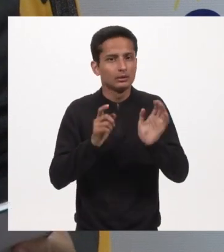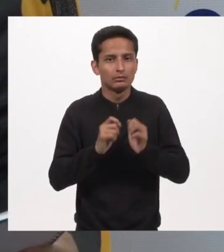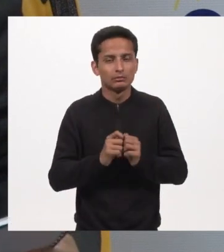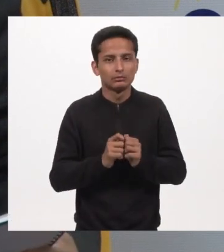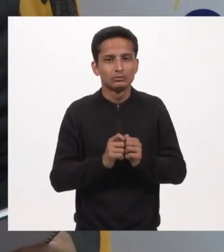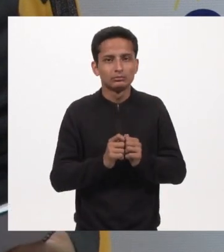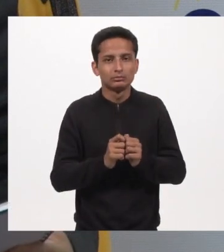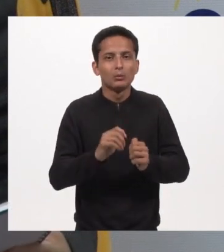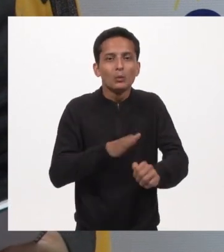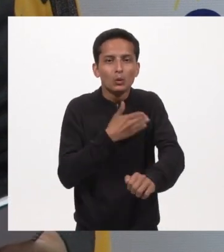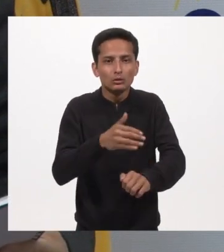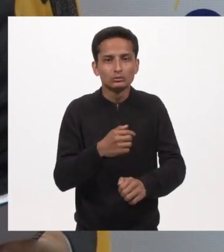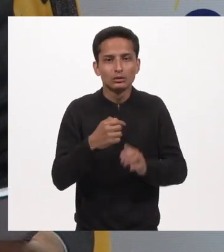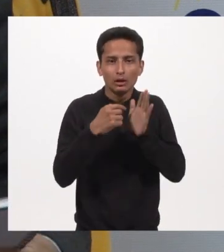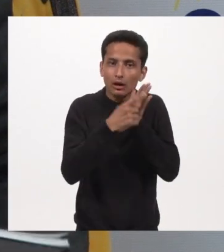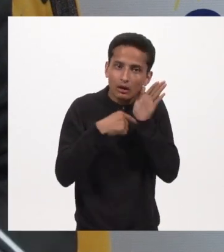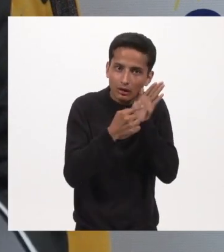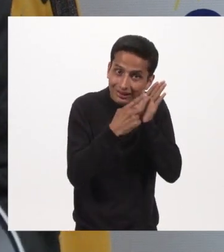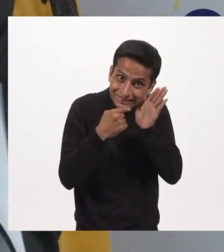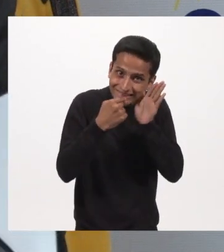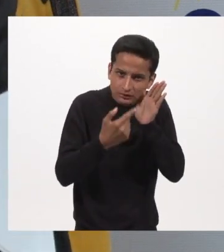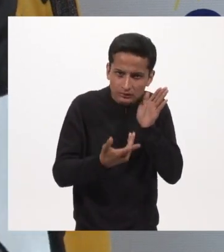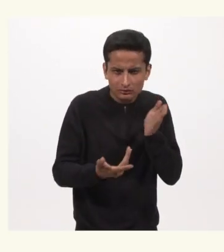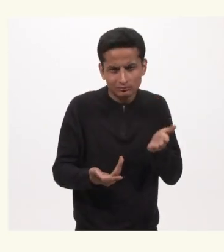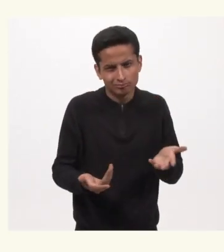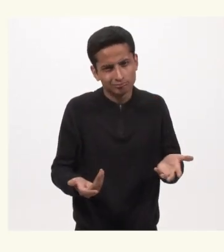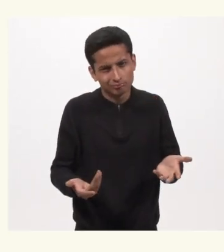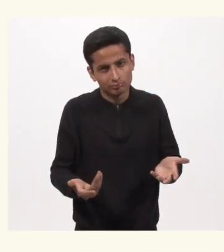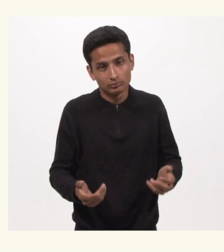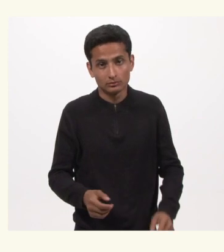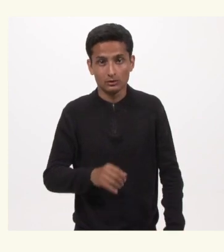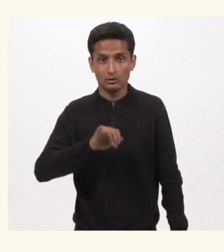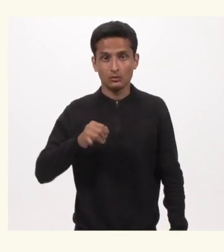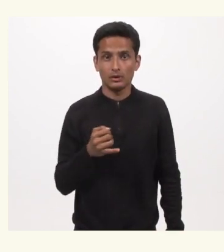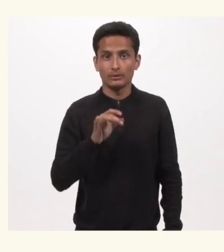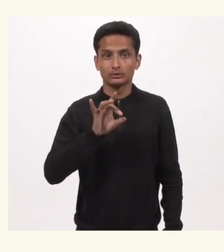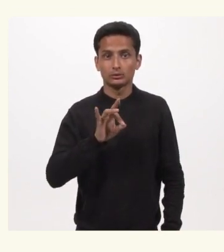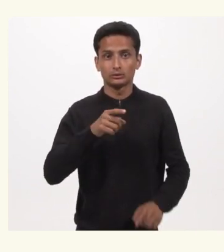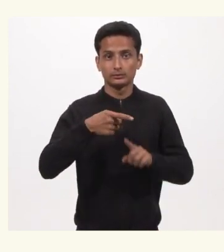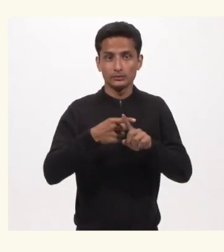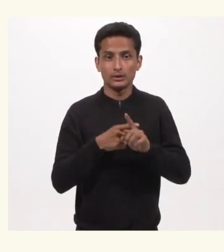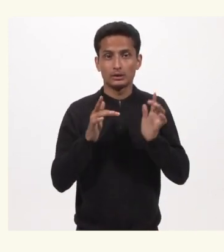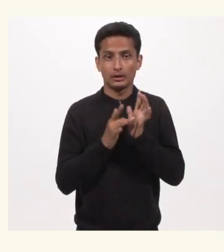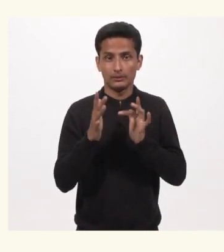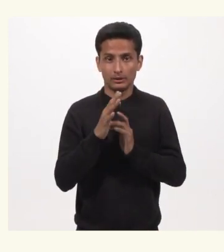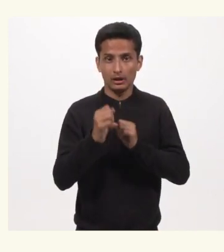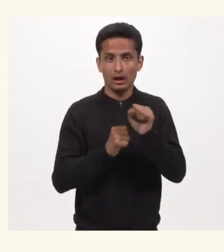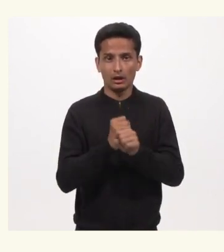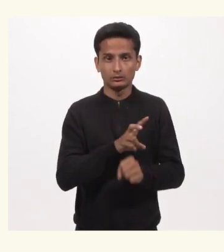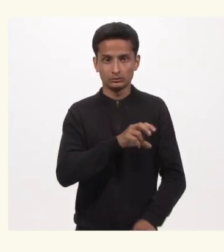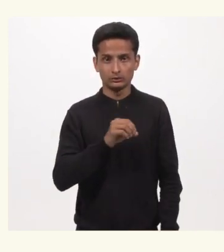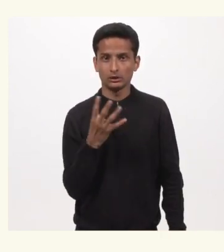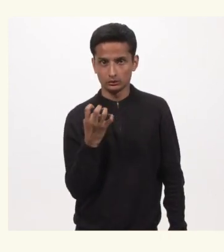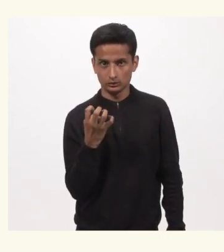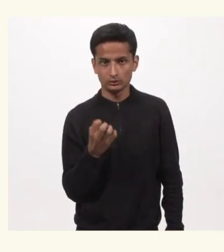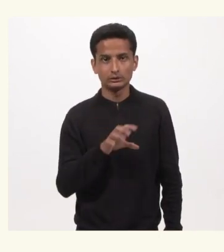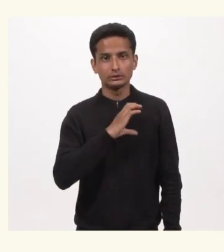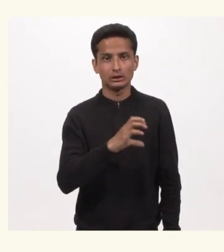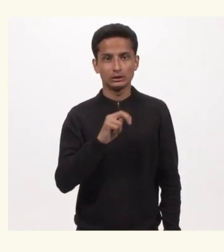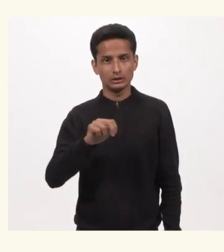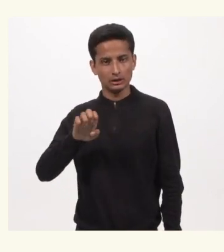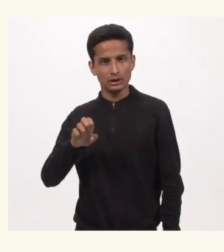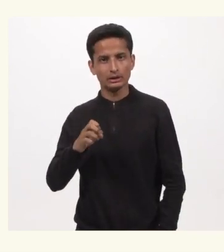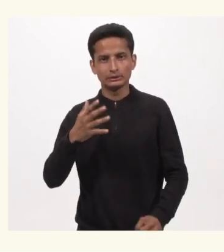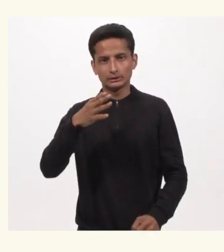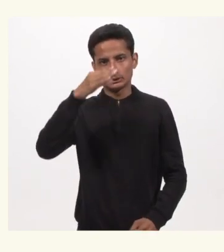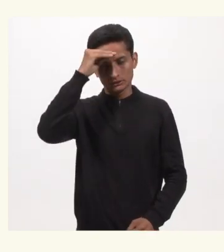claves musicales, caritas felices. Este jueves, el Consejo Nacional Electoral conocerá